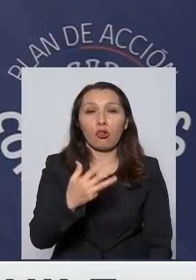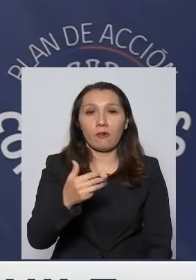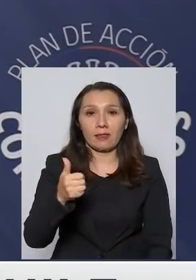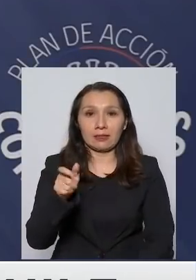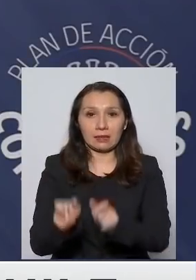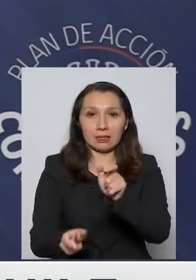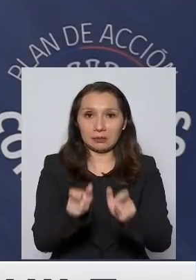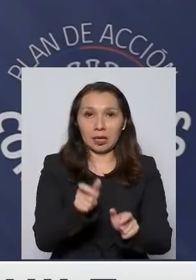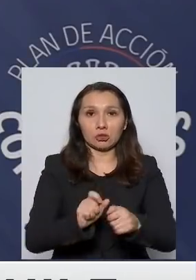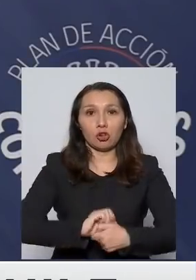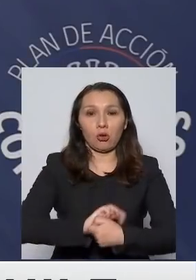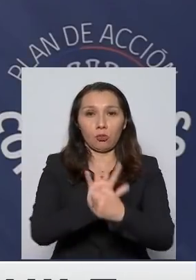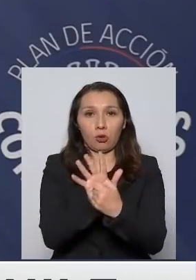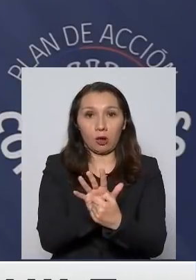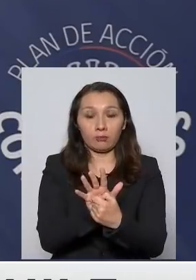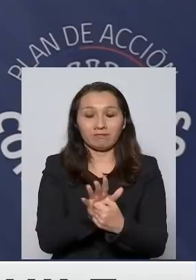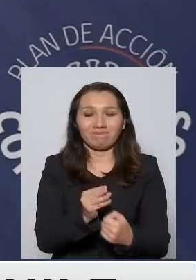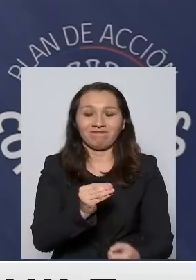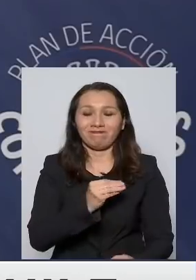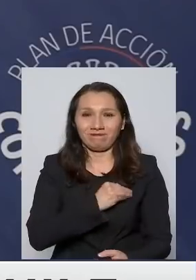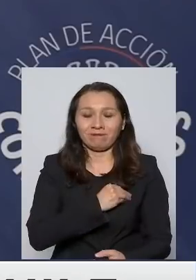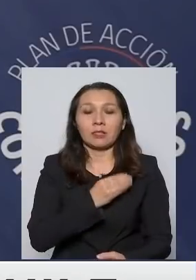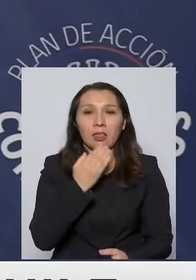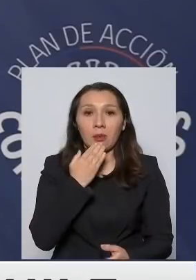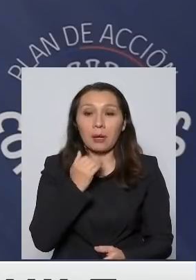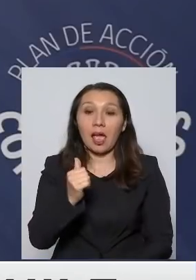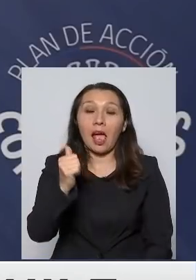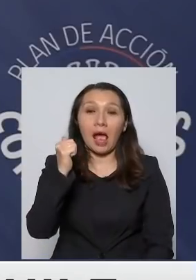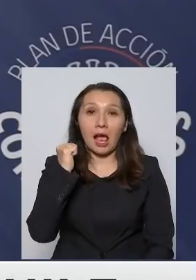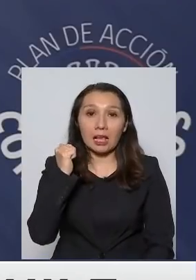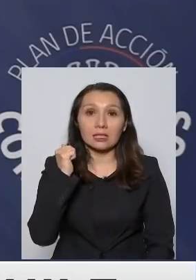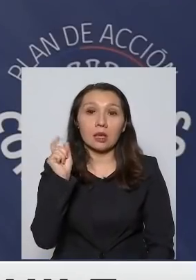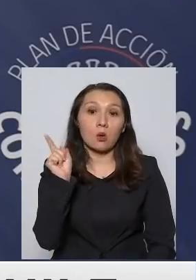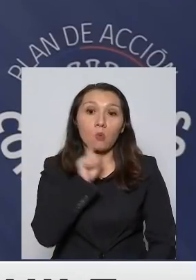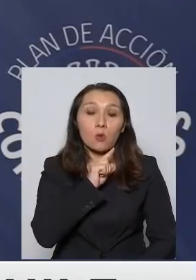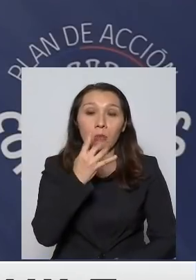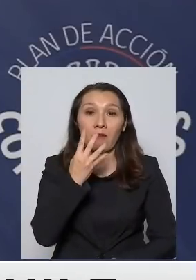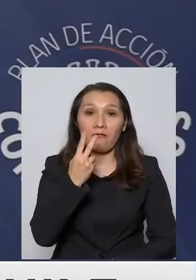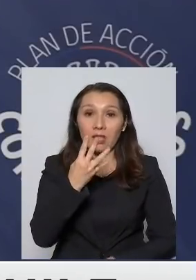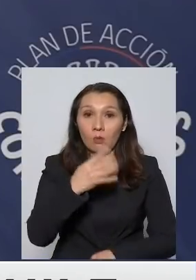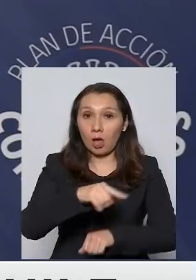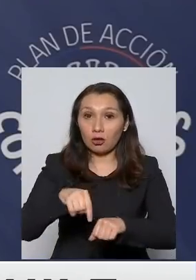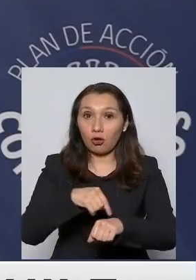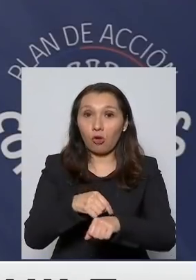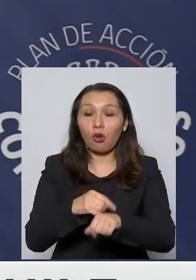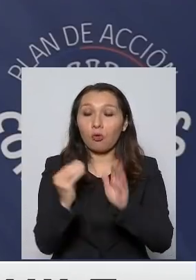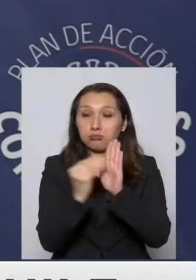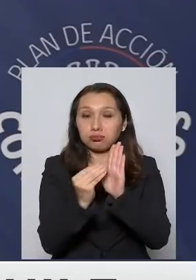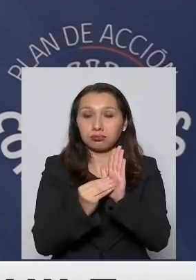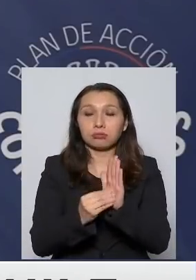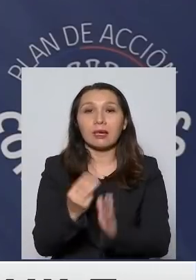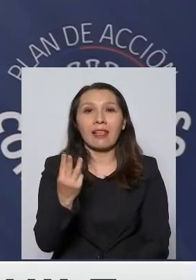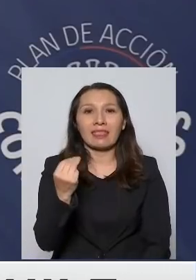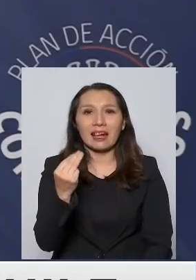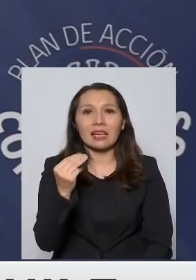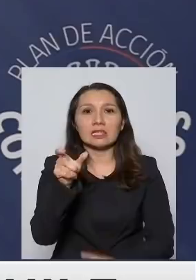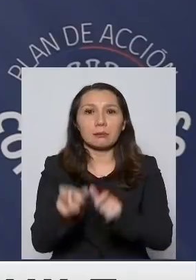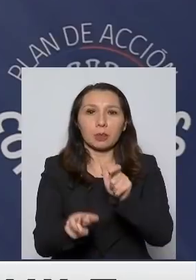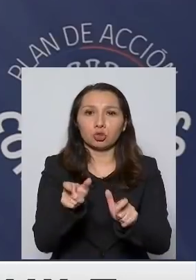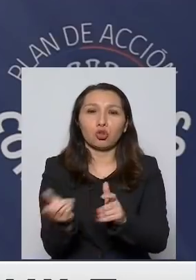11.296 casos. Debemos lamentar, el día de ayer, durante las últimas 24 horas, se registraron 13